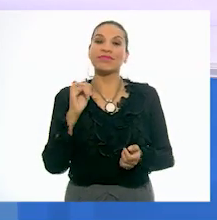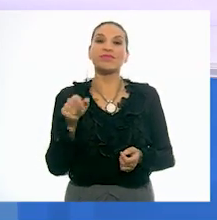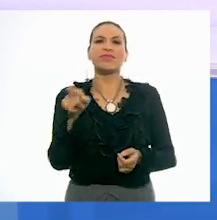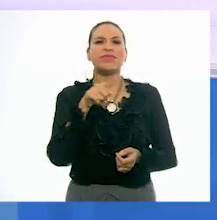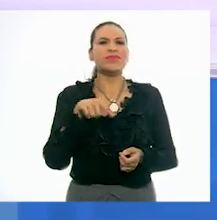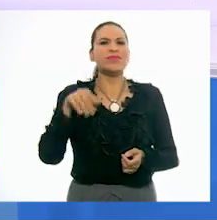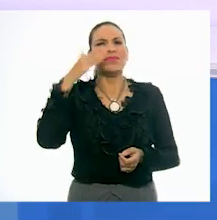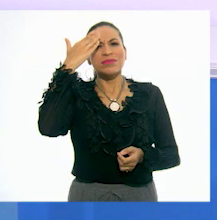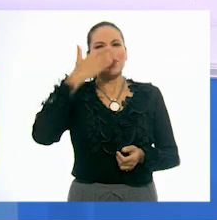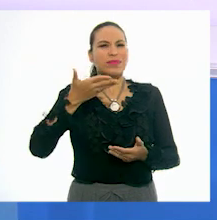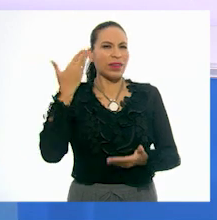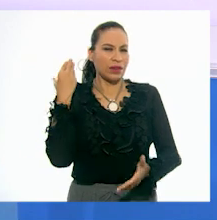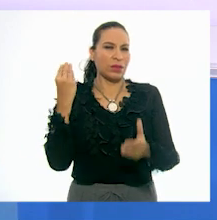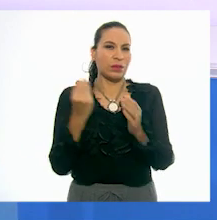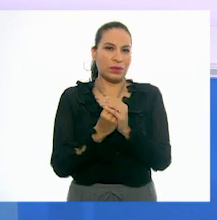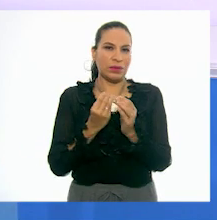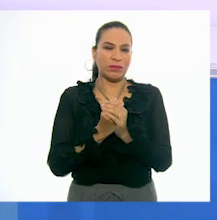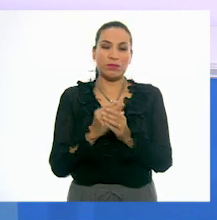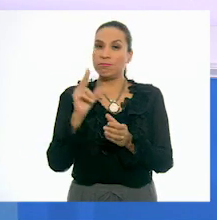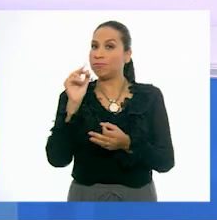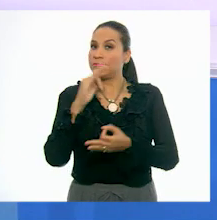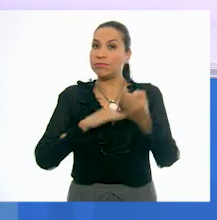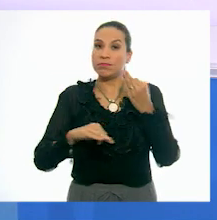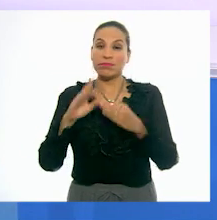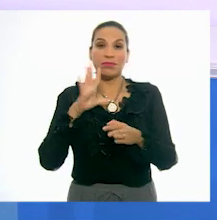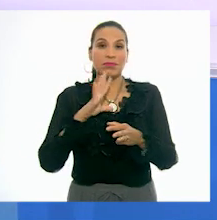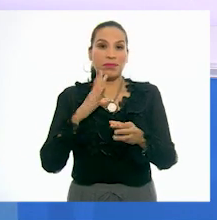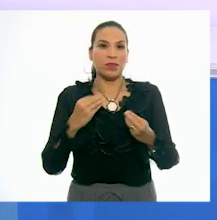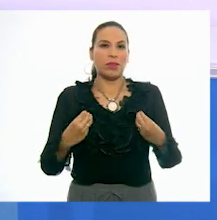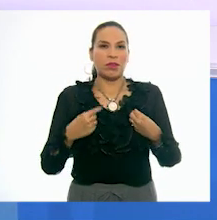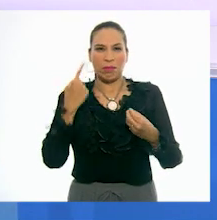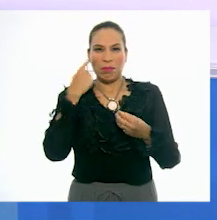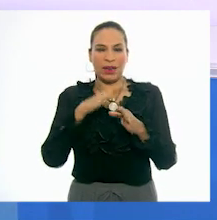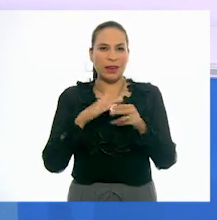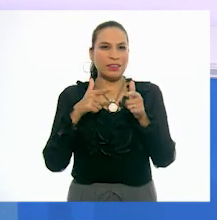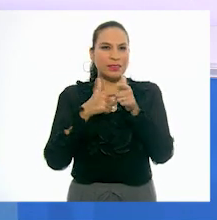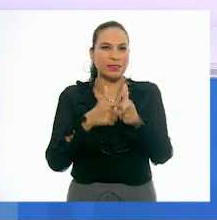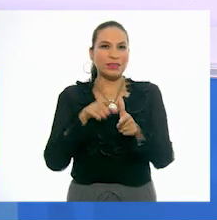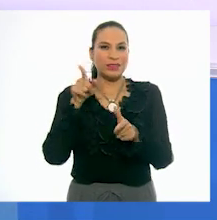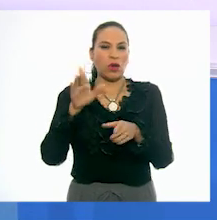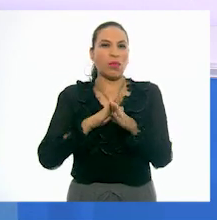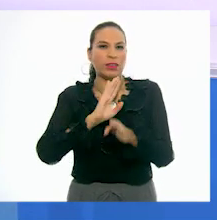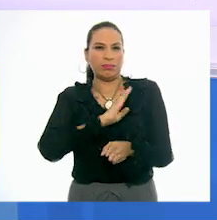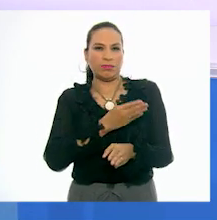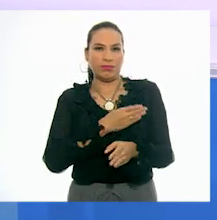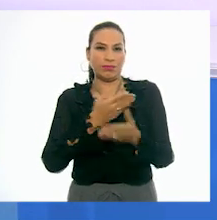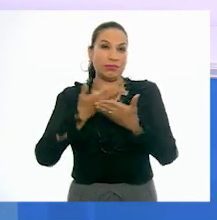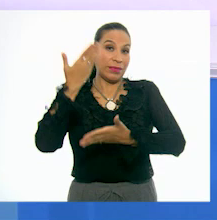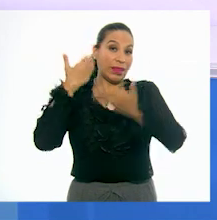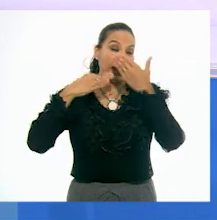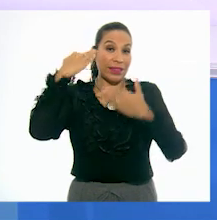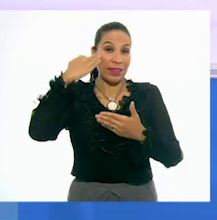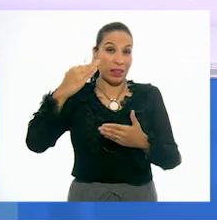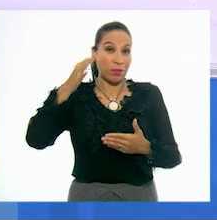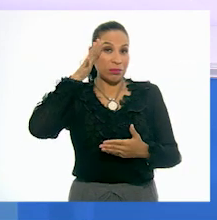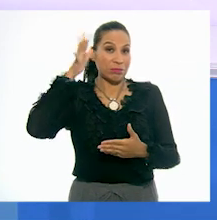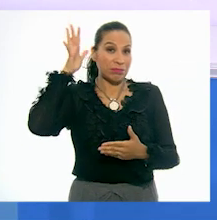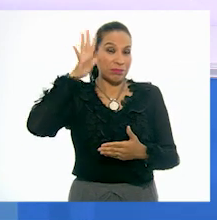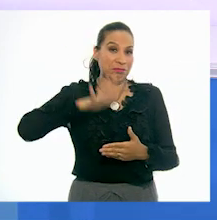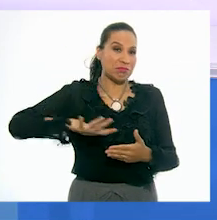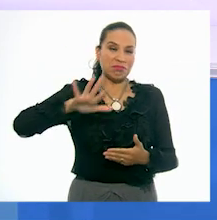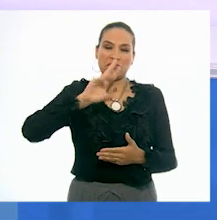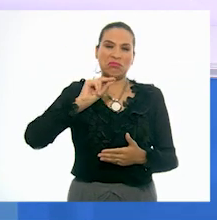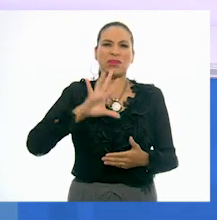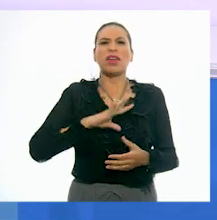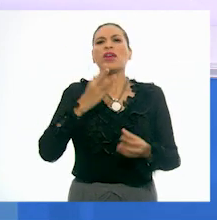como dijimos en clases anteriores, no todo lo que sobrevivió a la conquista lo hizo tal cual como era en la época prehispánica, sino que